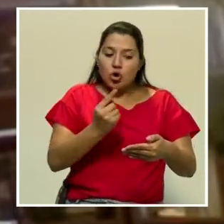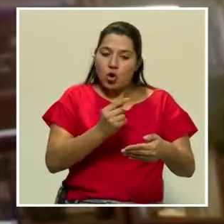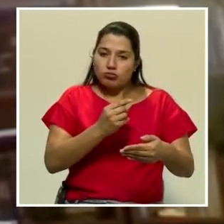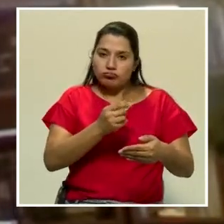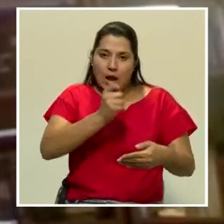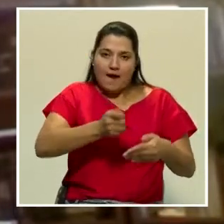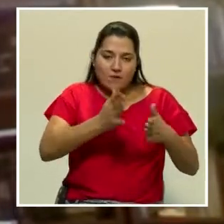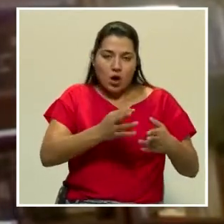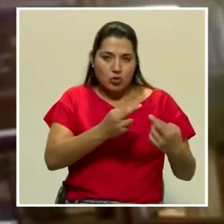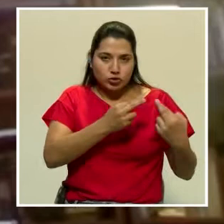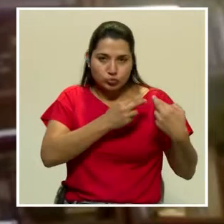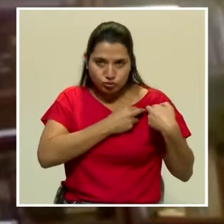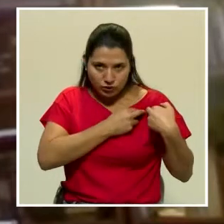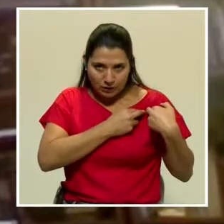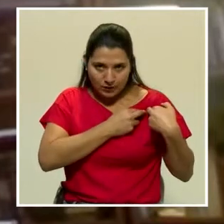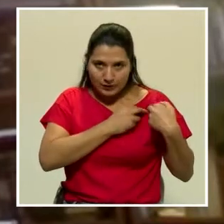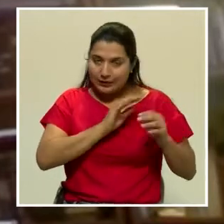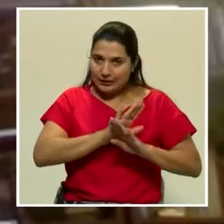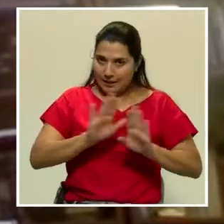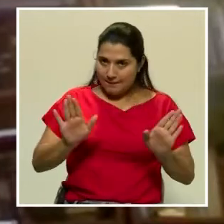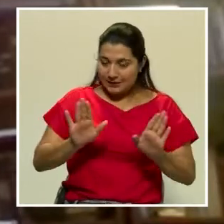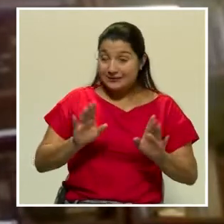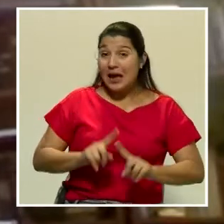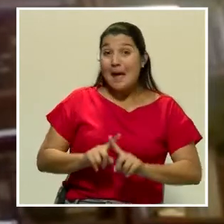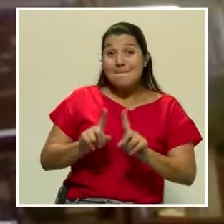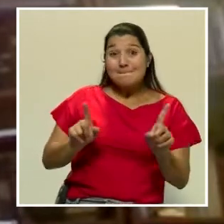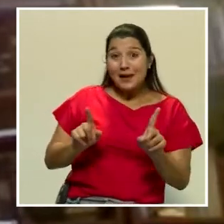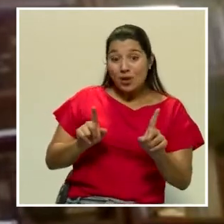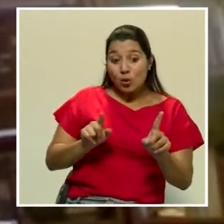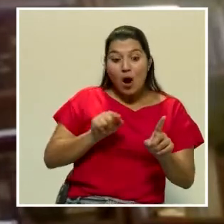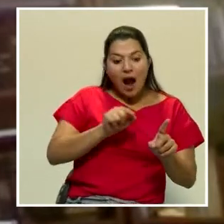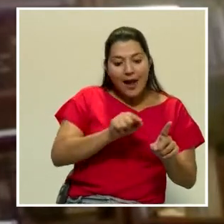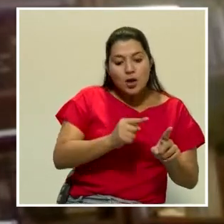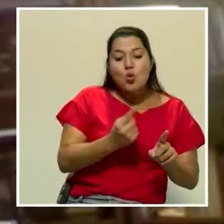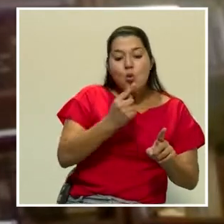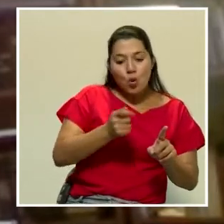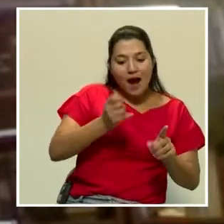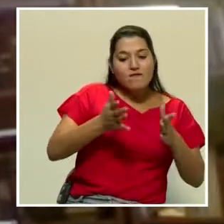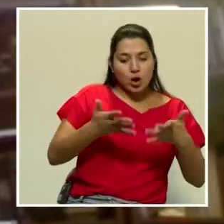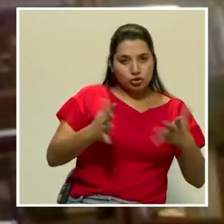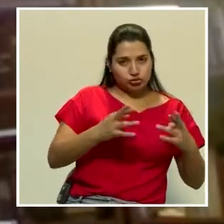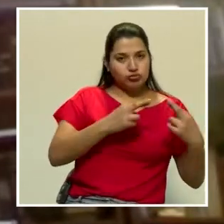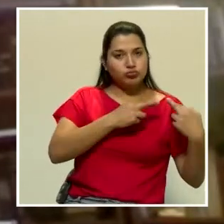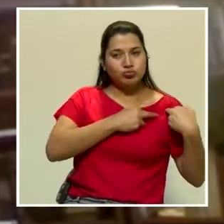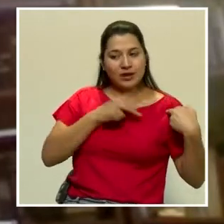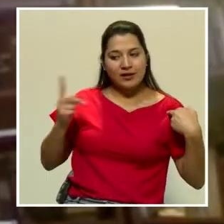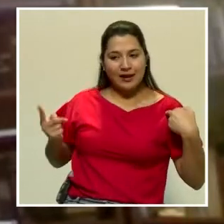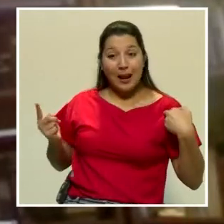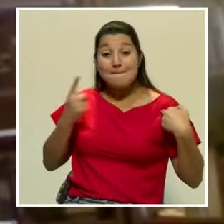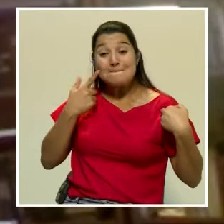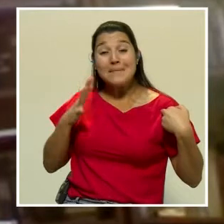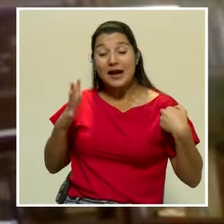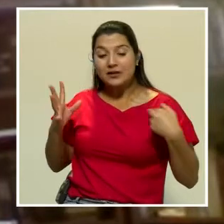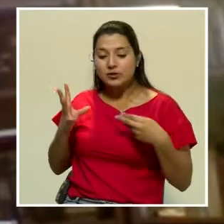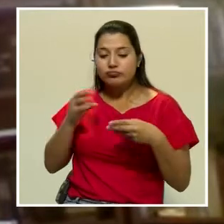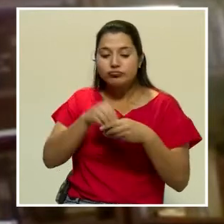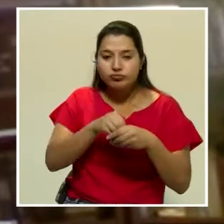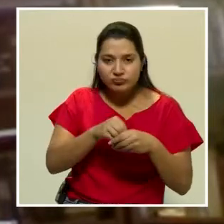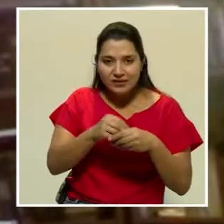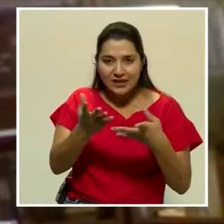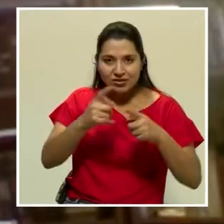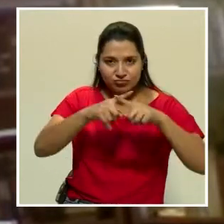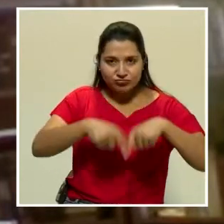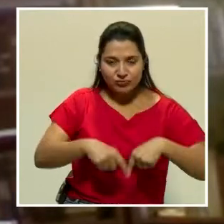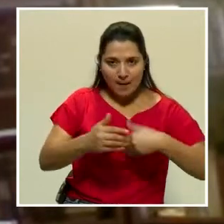procesos en que sean parte, pero en este caso no ostenta esa condición. Entonces esa es una primera razón de investigación y